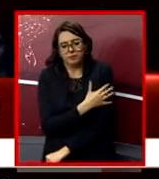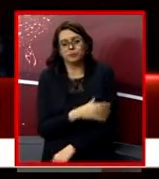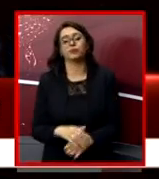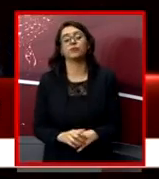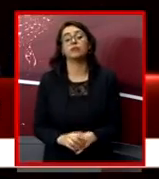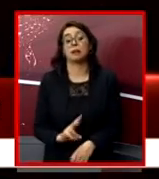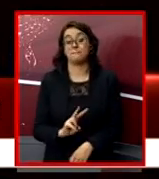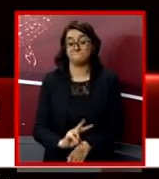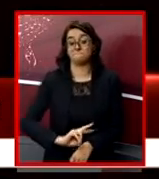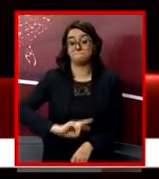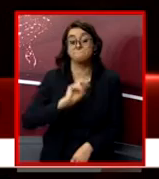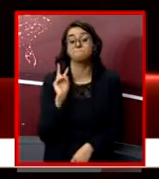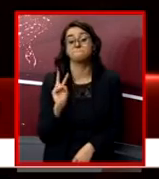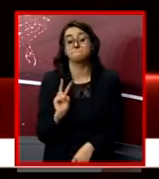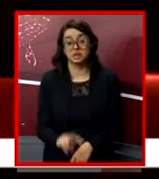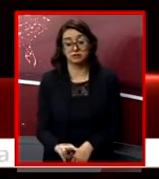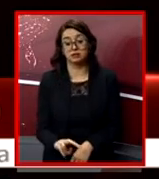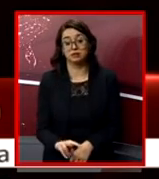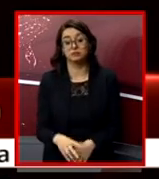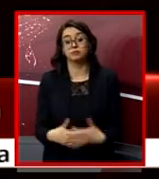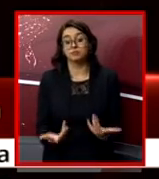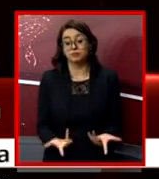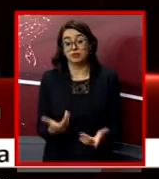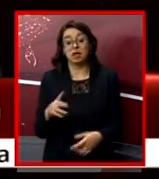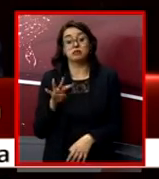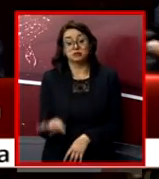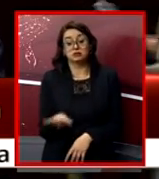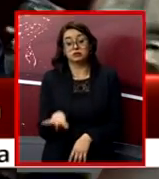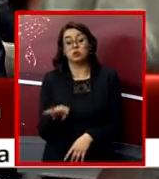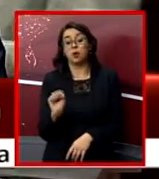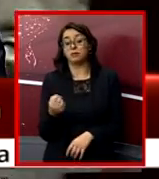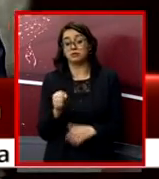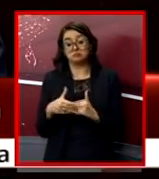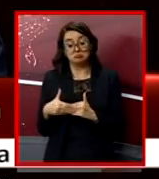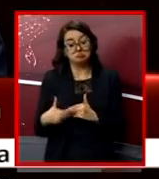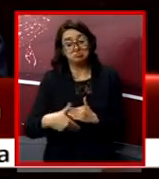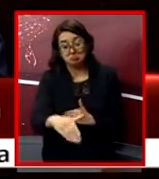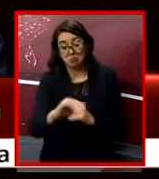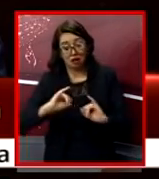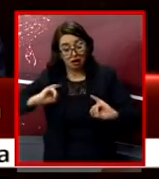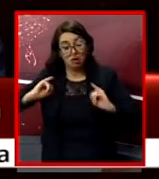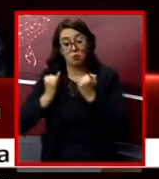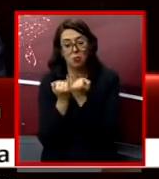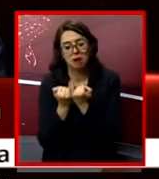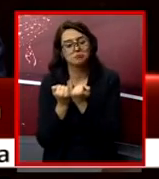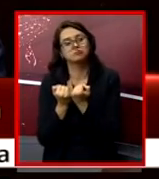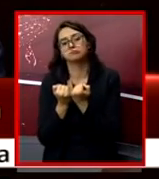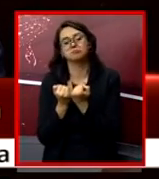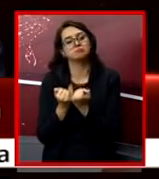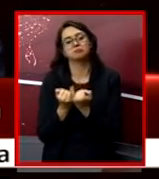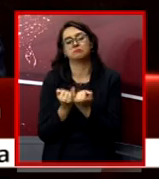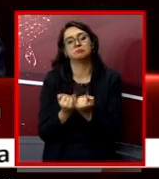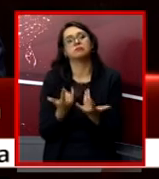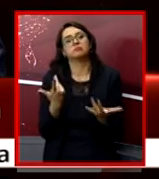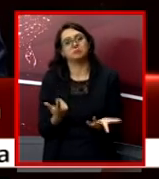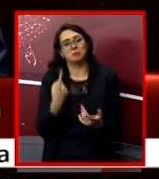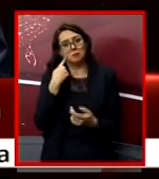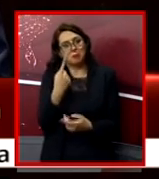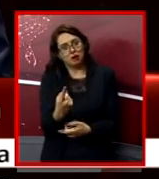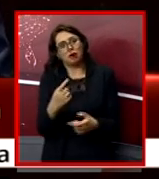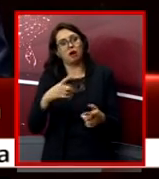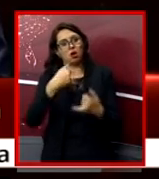Sin duda, no será igual después del 19 de septiembre. El ejemplo invaluable de la